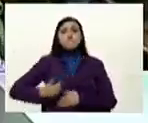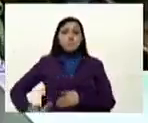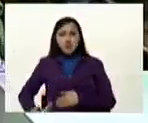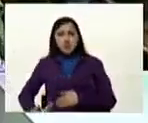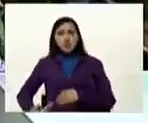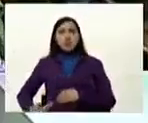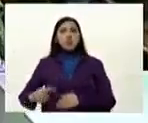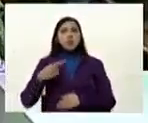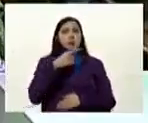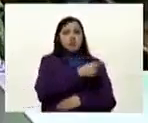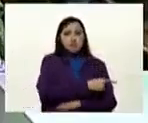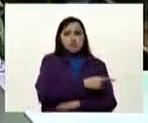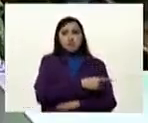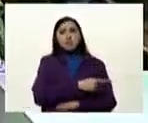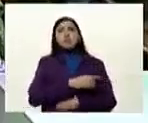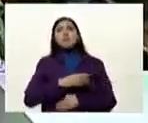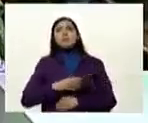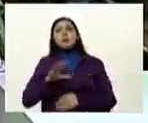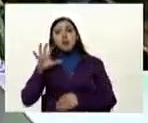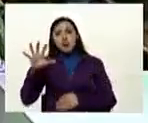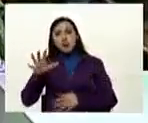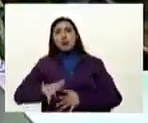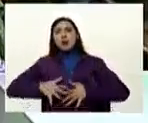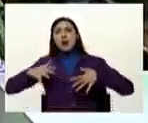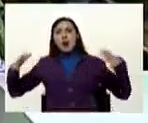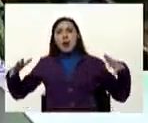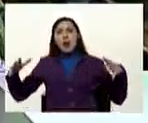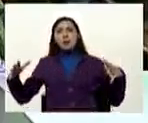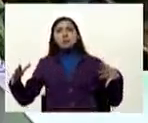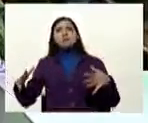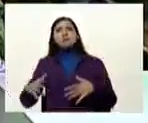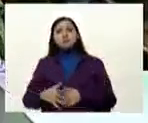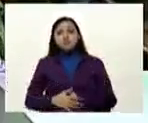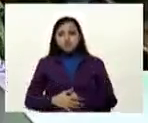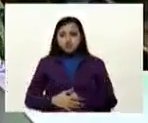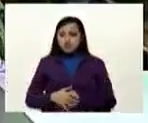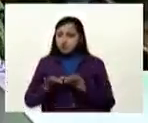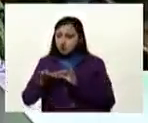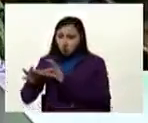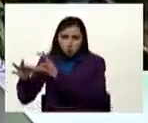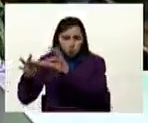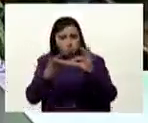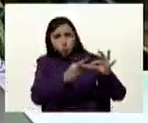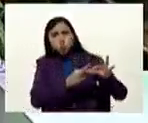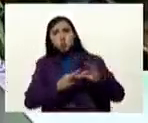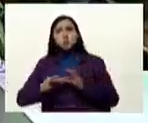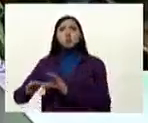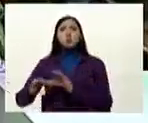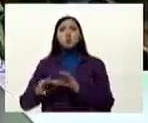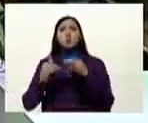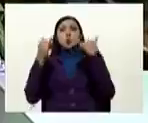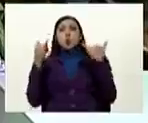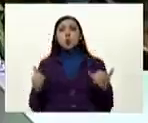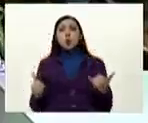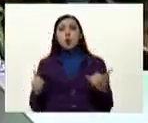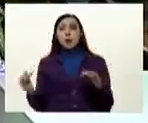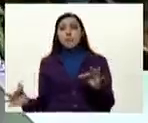presidente de esa gran república que unió lo que hoy es